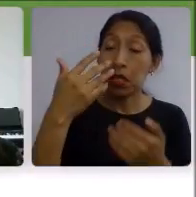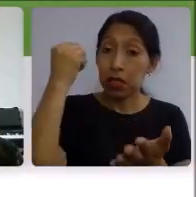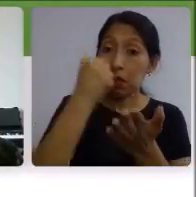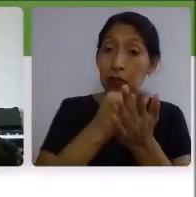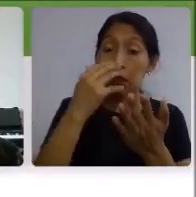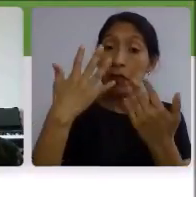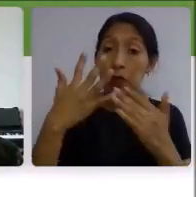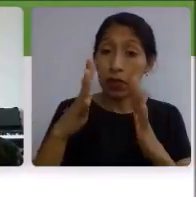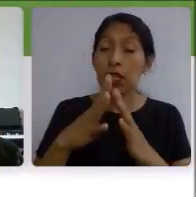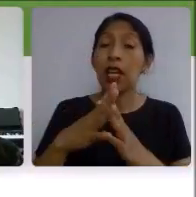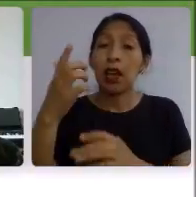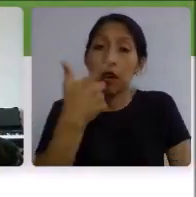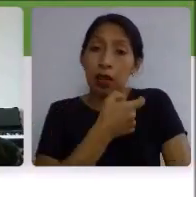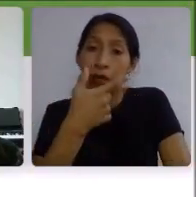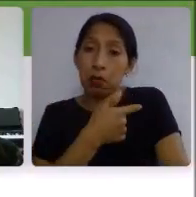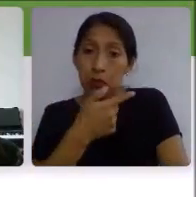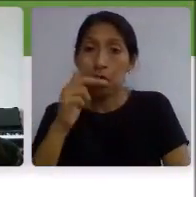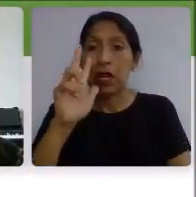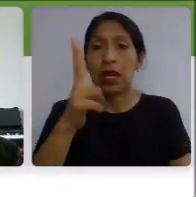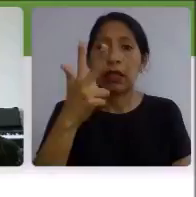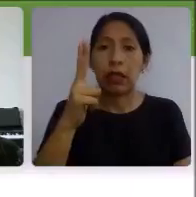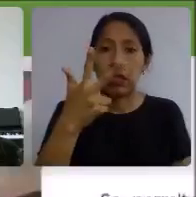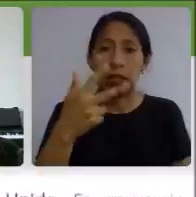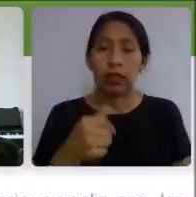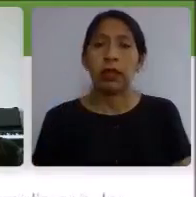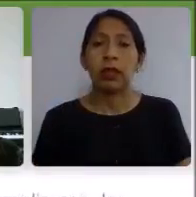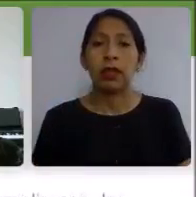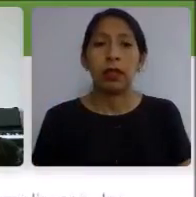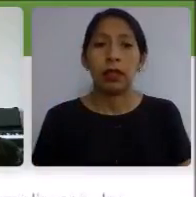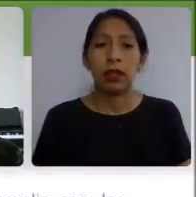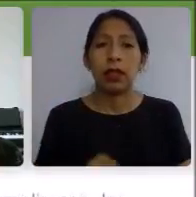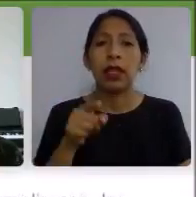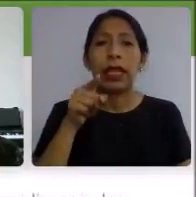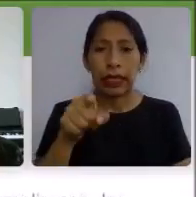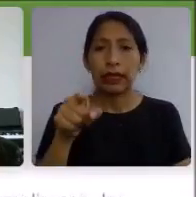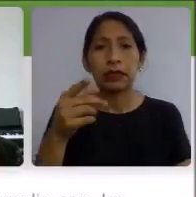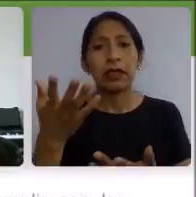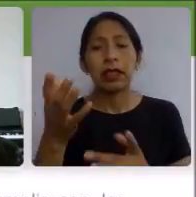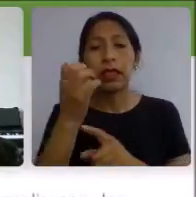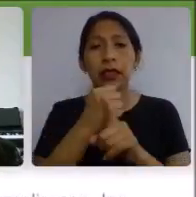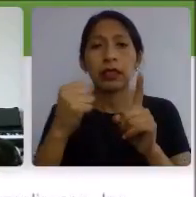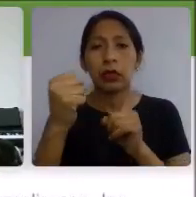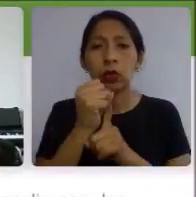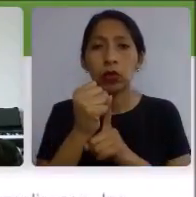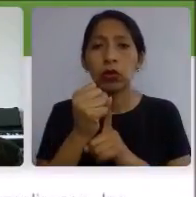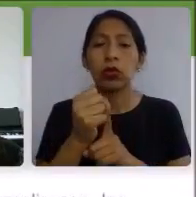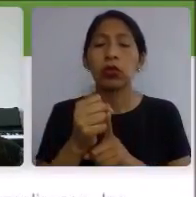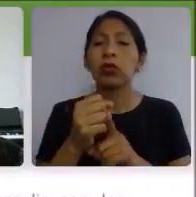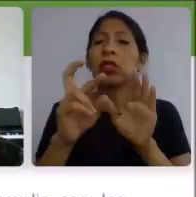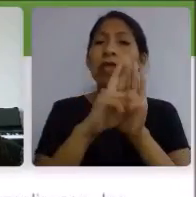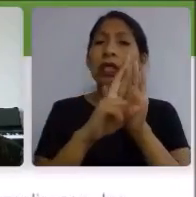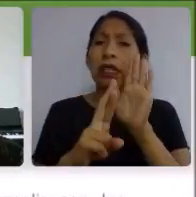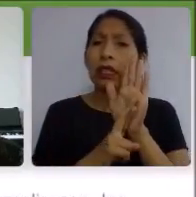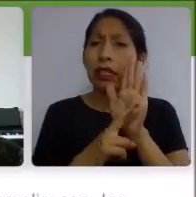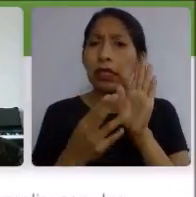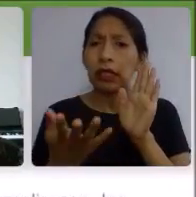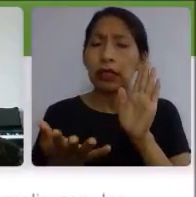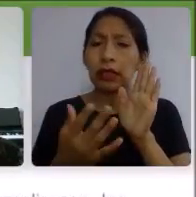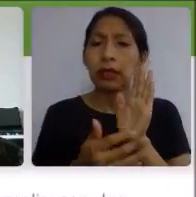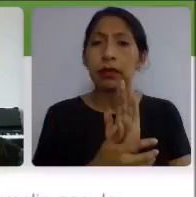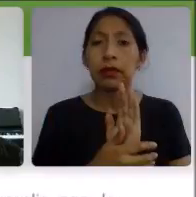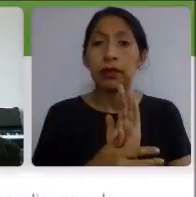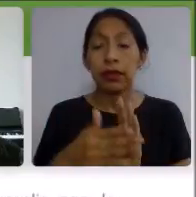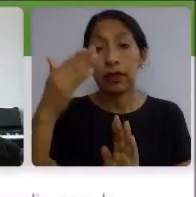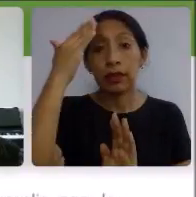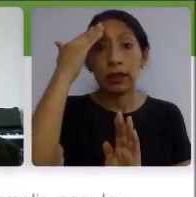ser vacunadas con la tercera dosis. Ese es el contexto. Y en cuanto a las restricciones, sabemos